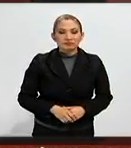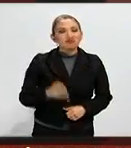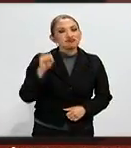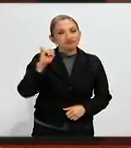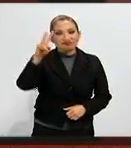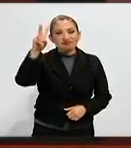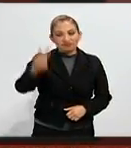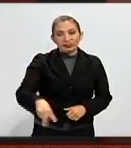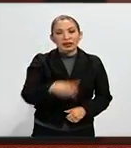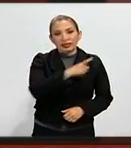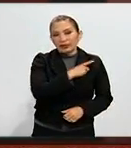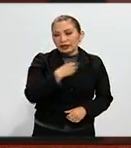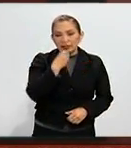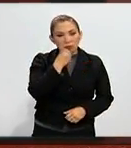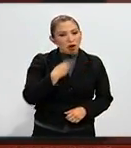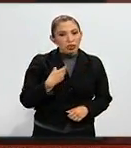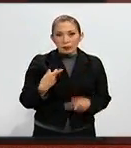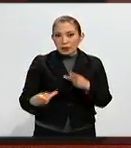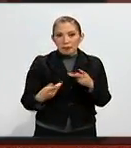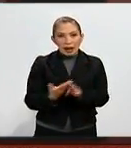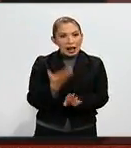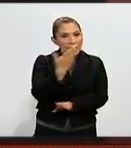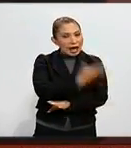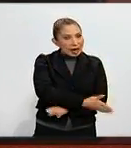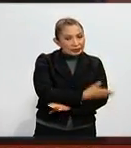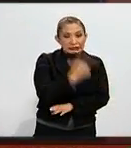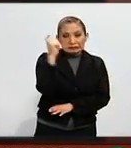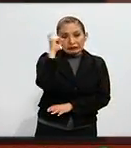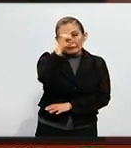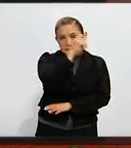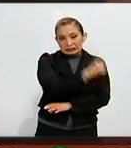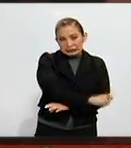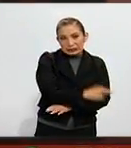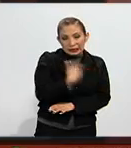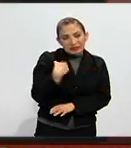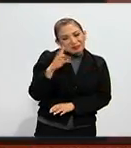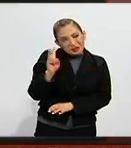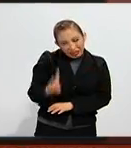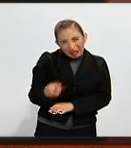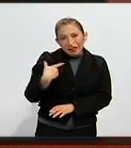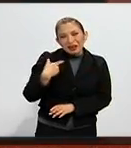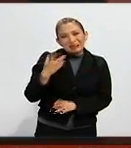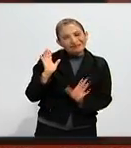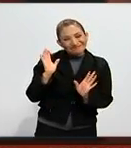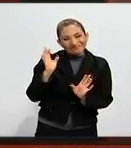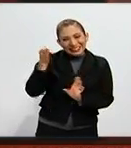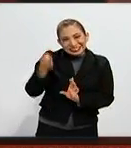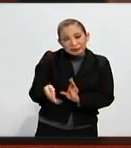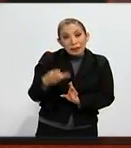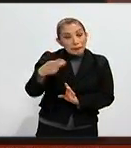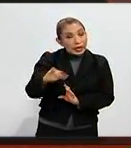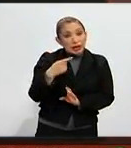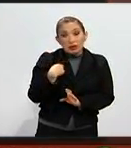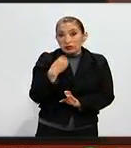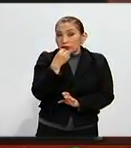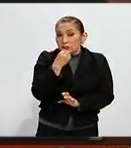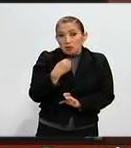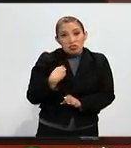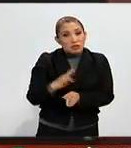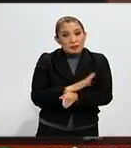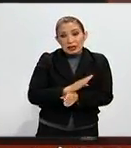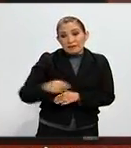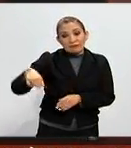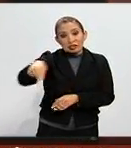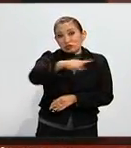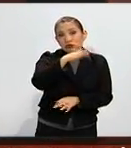Sí, se tienen que tomar medidas duras, difíciles, que cuesta trabajo aceptar, pero que nos tienen que